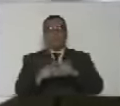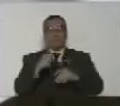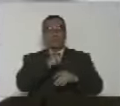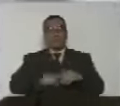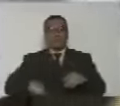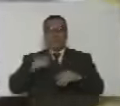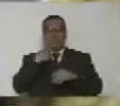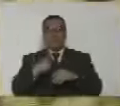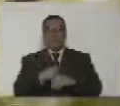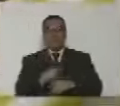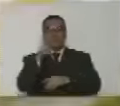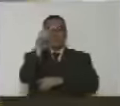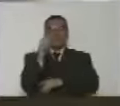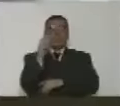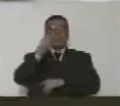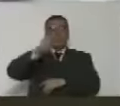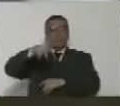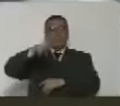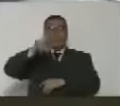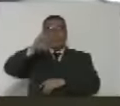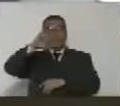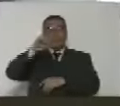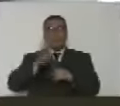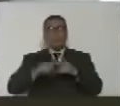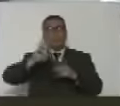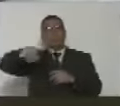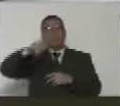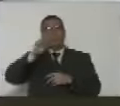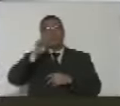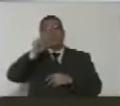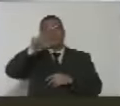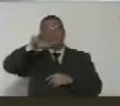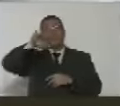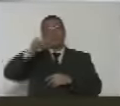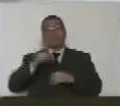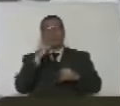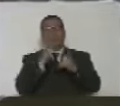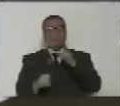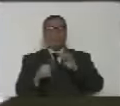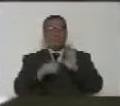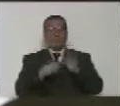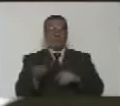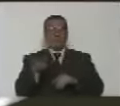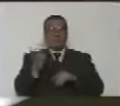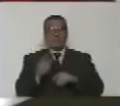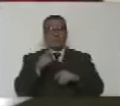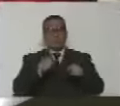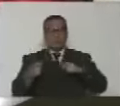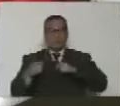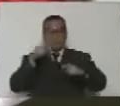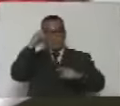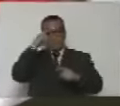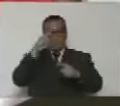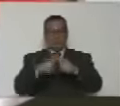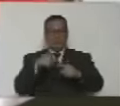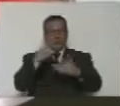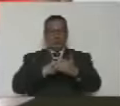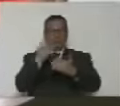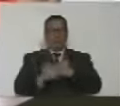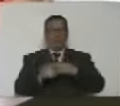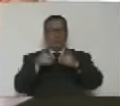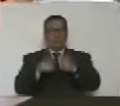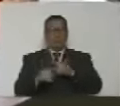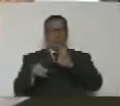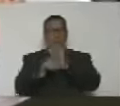derecho de palabra a la diputada Angelita Mayo y al diputado Julio García Serpa. Este último resaltó entre los objetivos del proyecto de ley la lucha contra